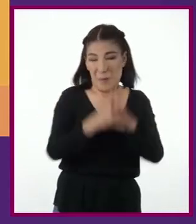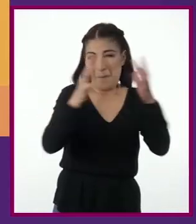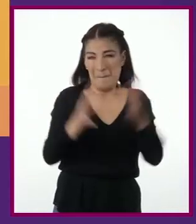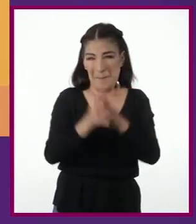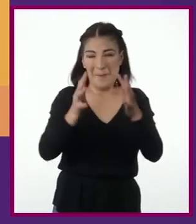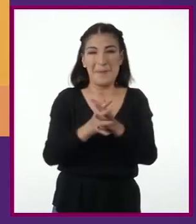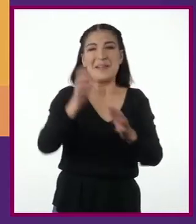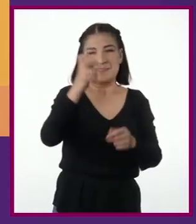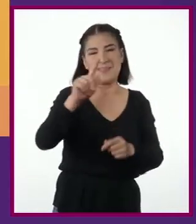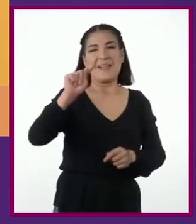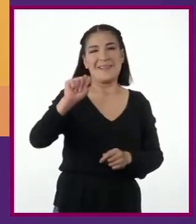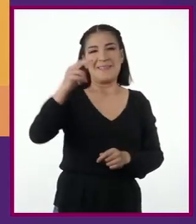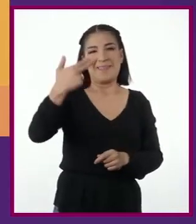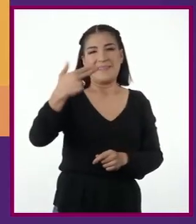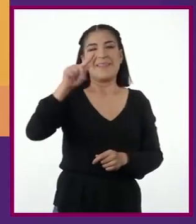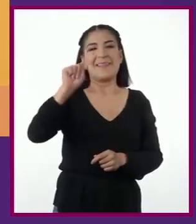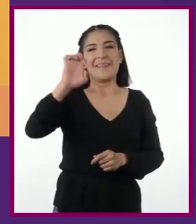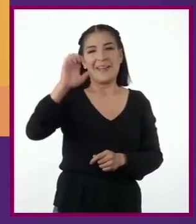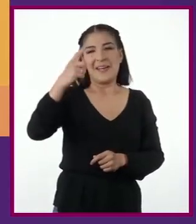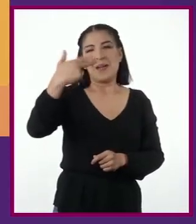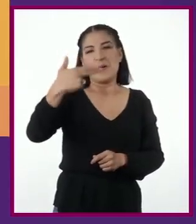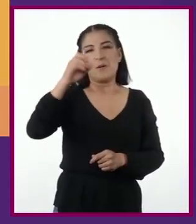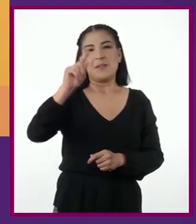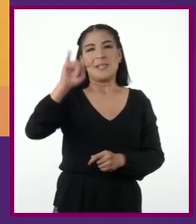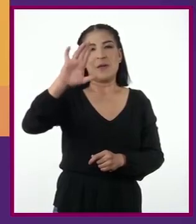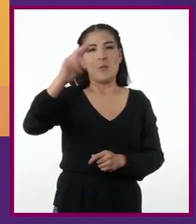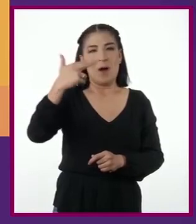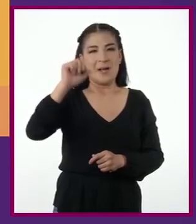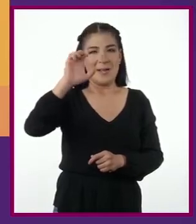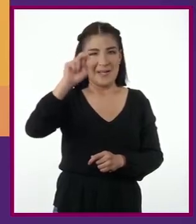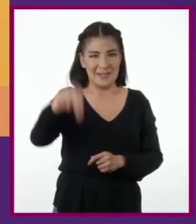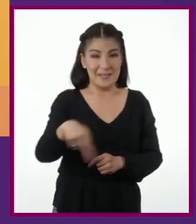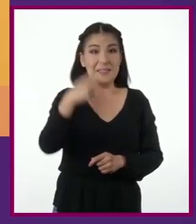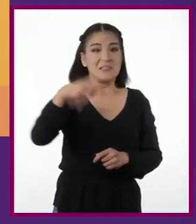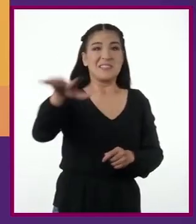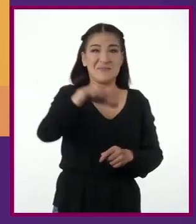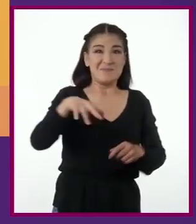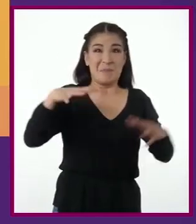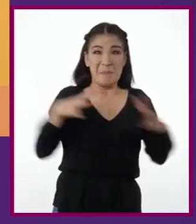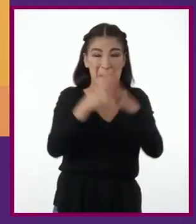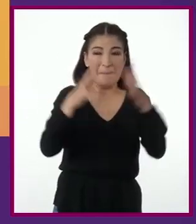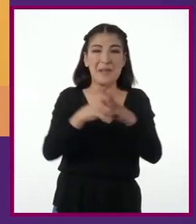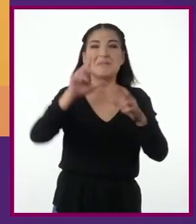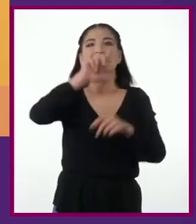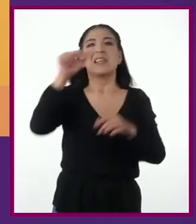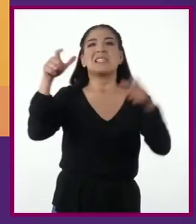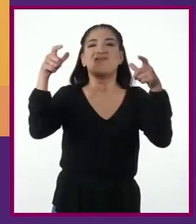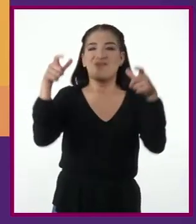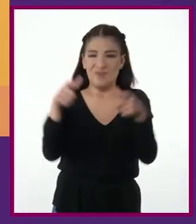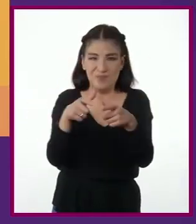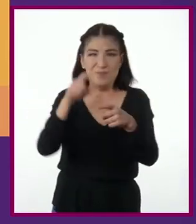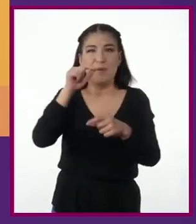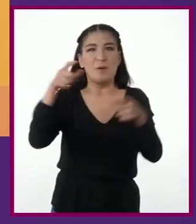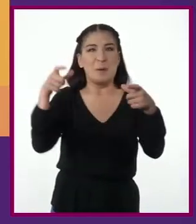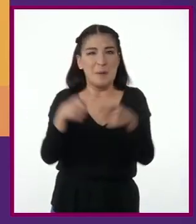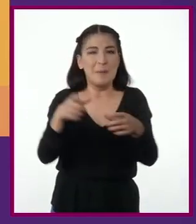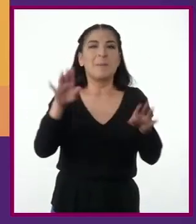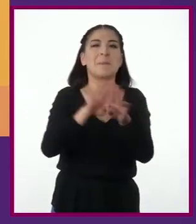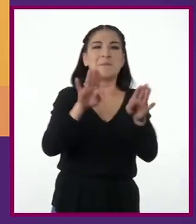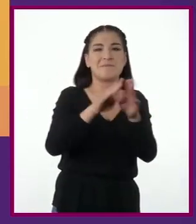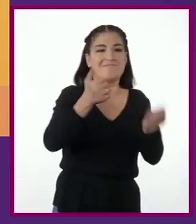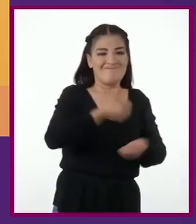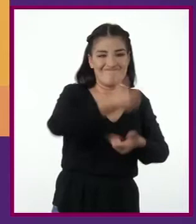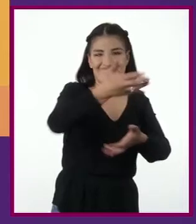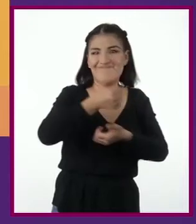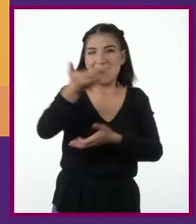como Teotihuacán, se generó una fuerte competencia entre culturas regionales por el control de las rutas de